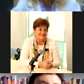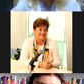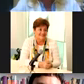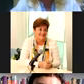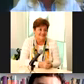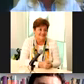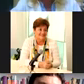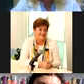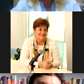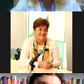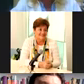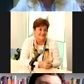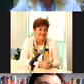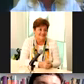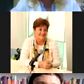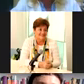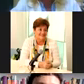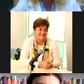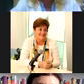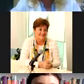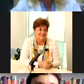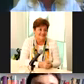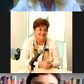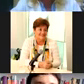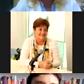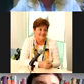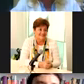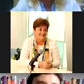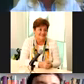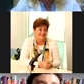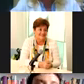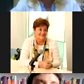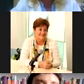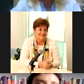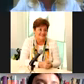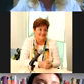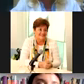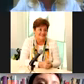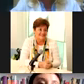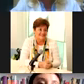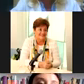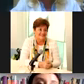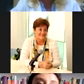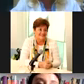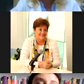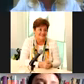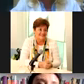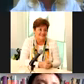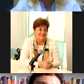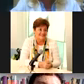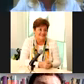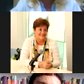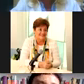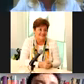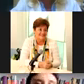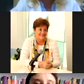un contexto a esto, para poner un poco en situación y que tengamos algunas cuestiones claras por